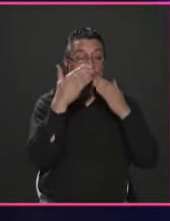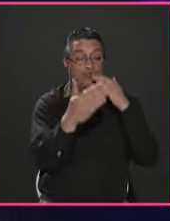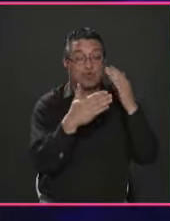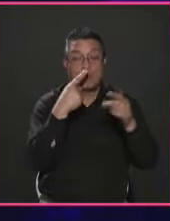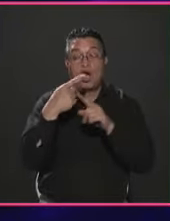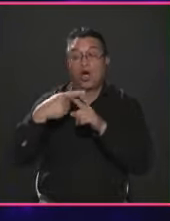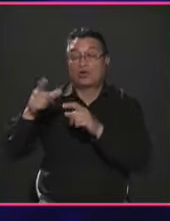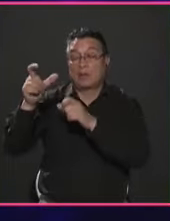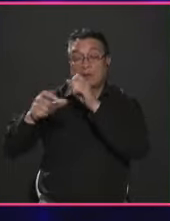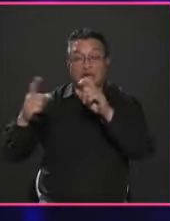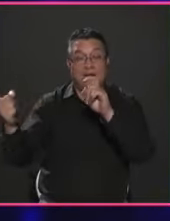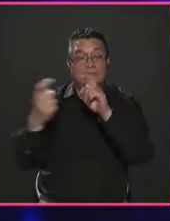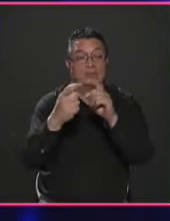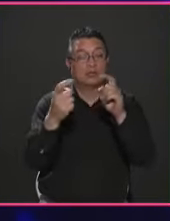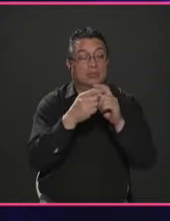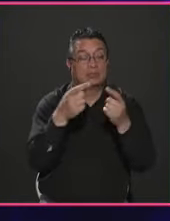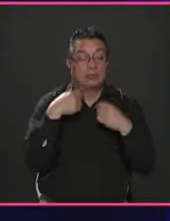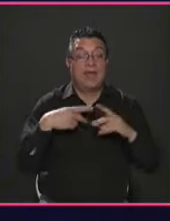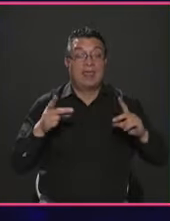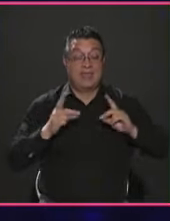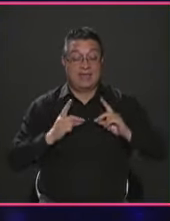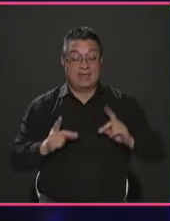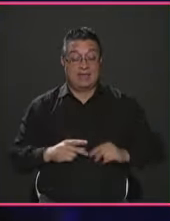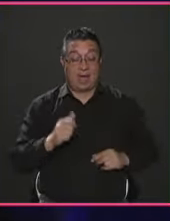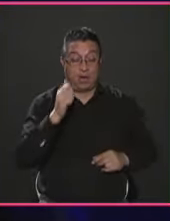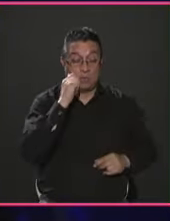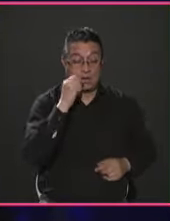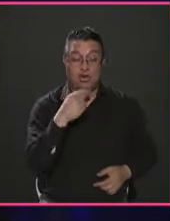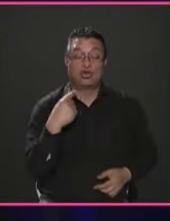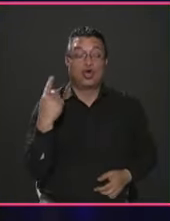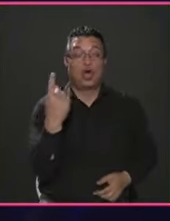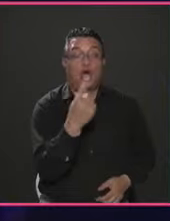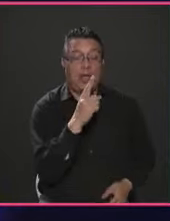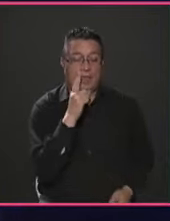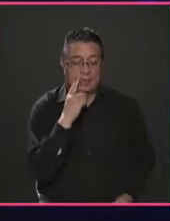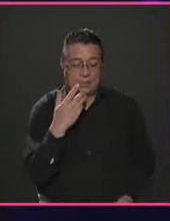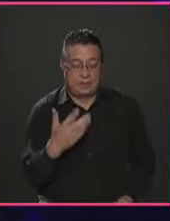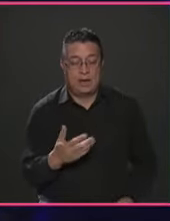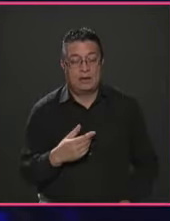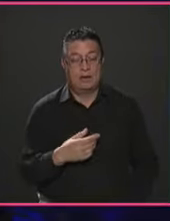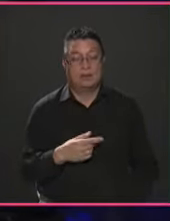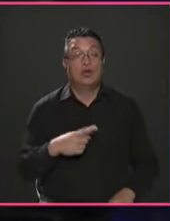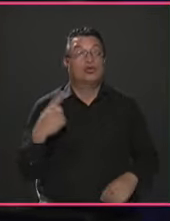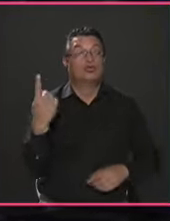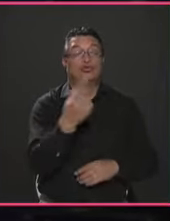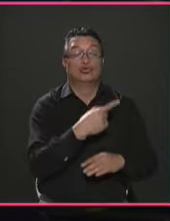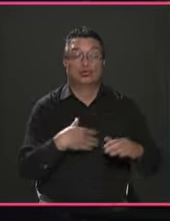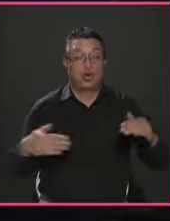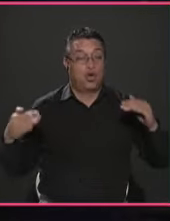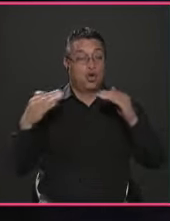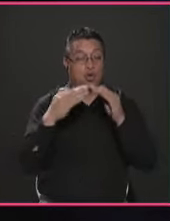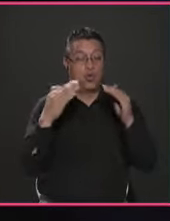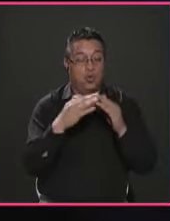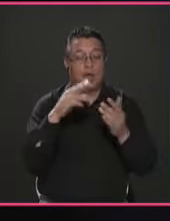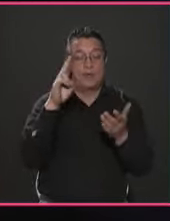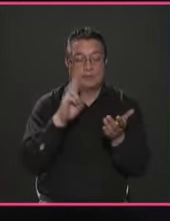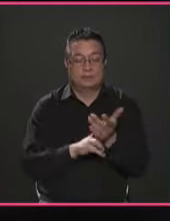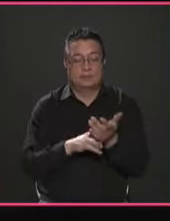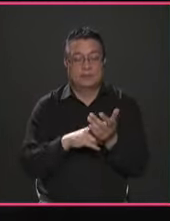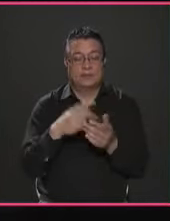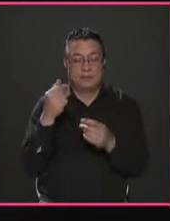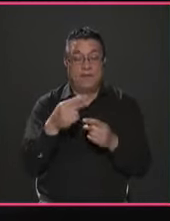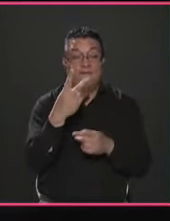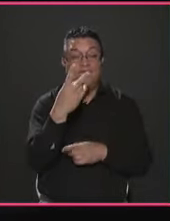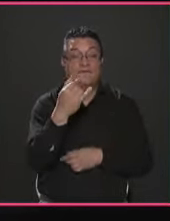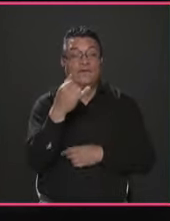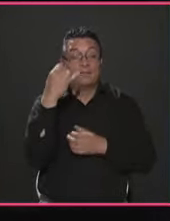conexiones con otras personas el principio de la dignidad humana que todos tenemos somos iguales fundamentalmente la virtud de la verdad de